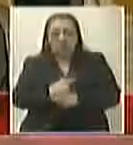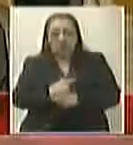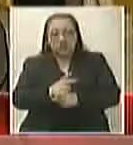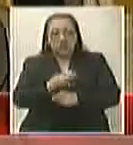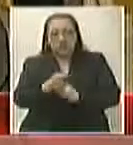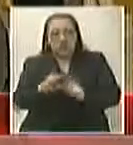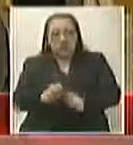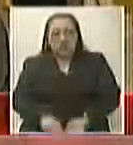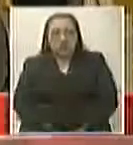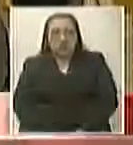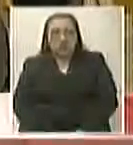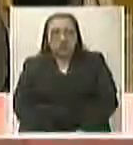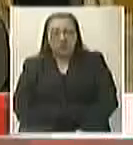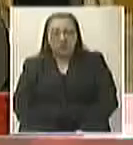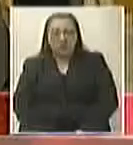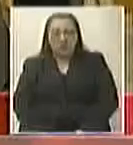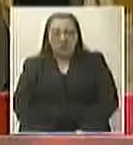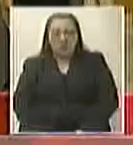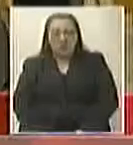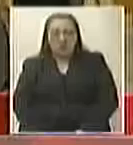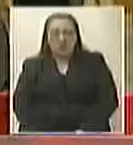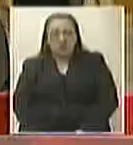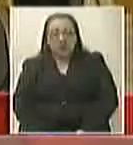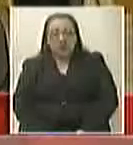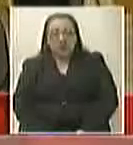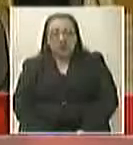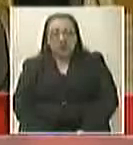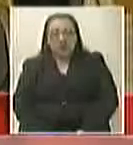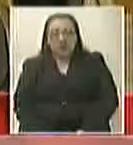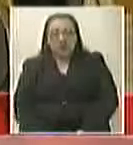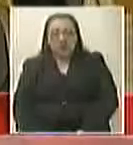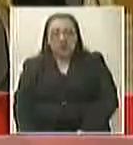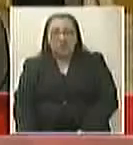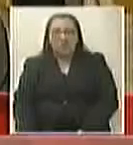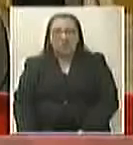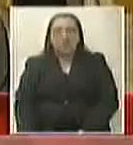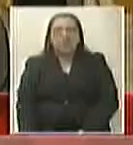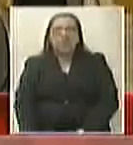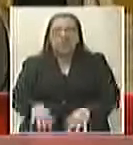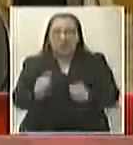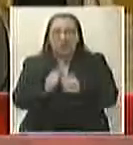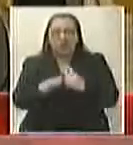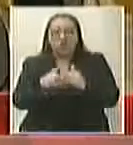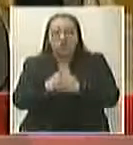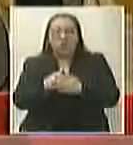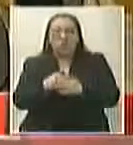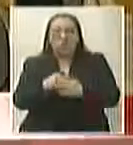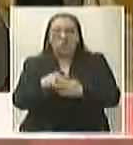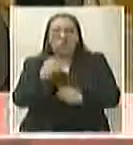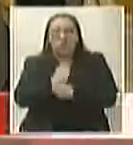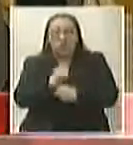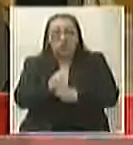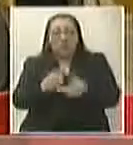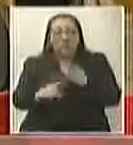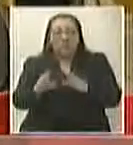también. Eso es básico para nosotros y sobre ello es que hay el consenso de las demás fuerzas para apoyar sobre todo estos puntos